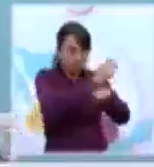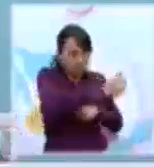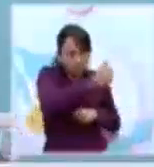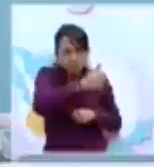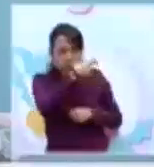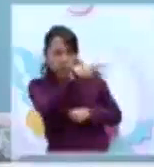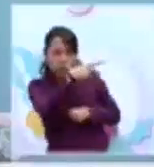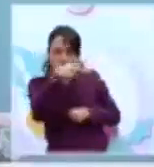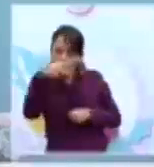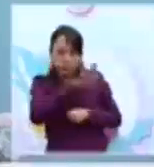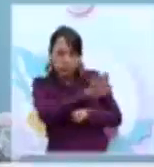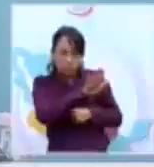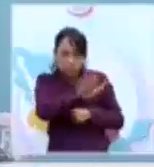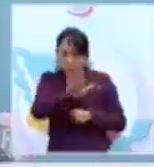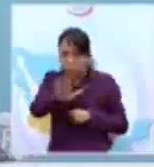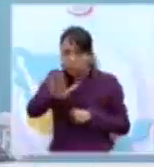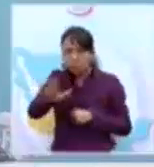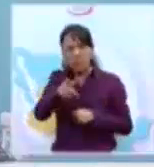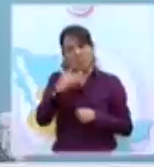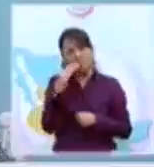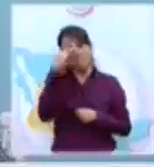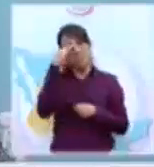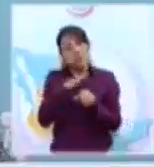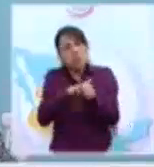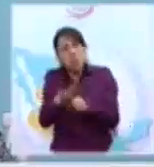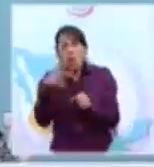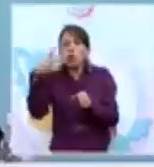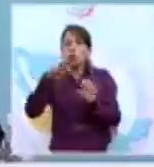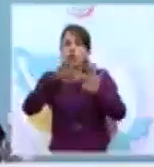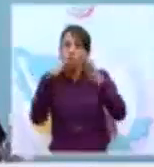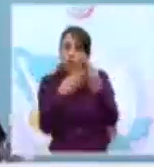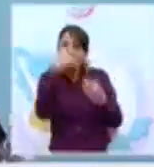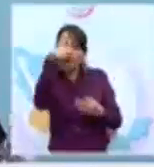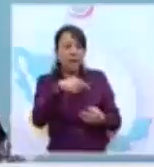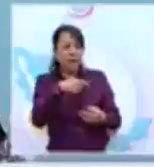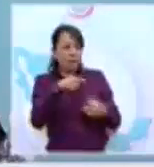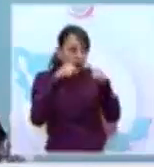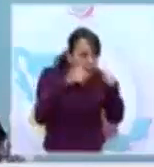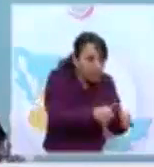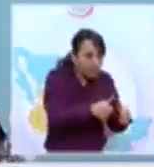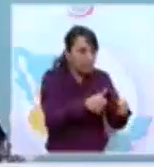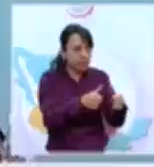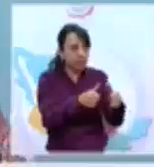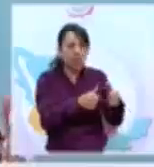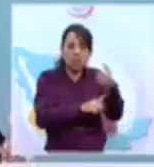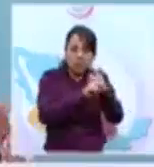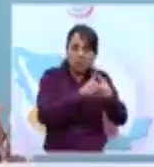generando distintas estrategias, ¿no? Este es el caso de la Cruzada Nacional contra el Hambre,